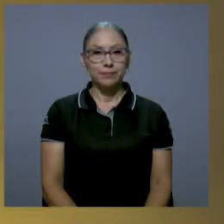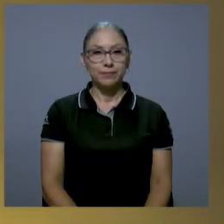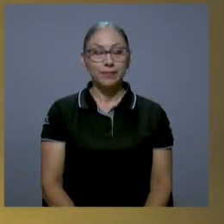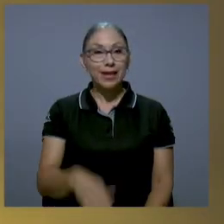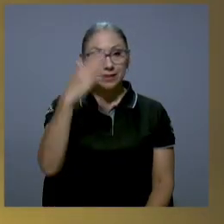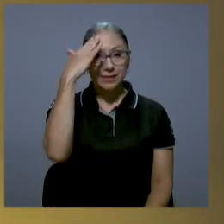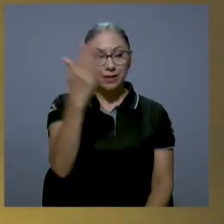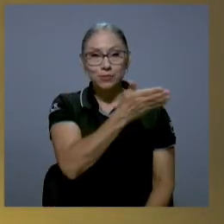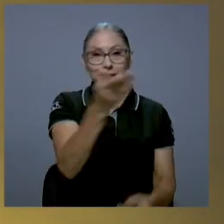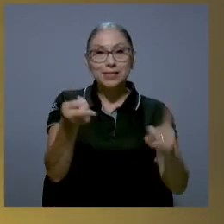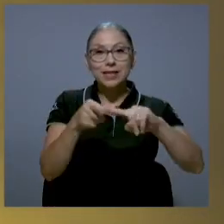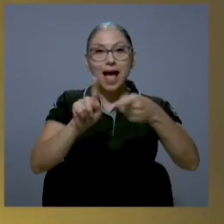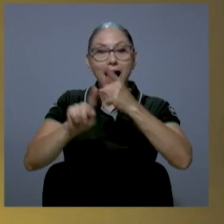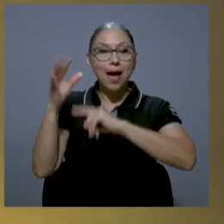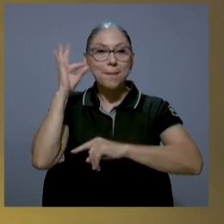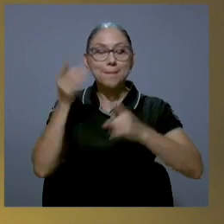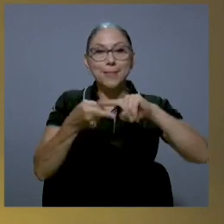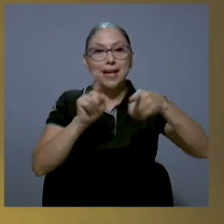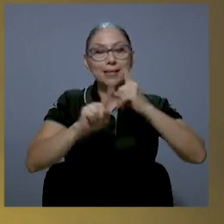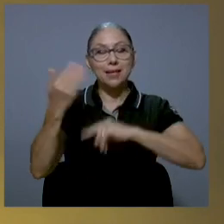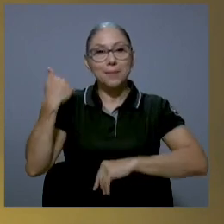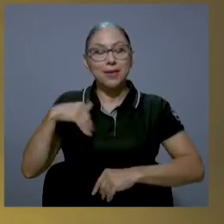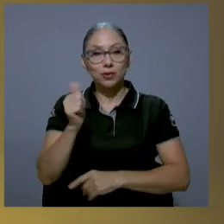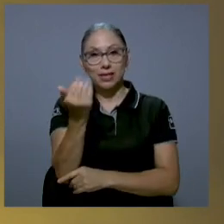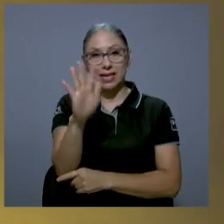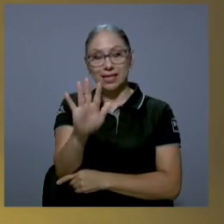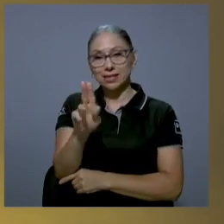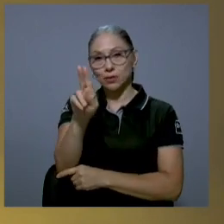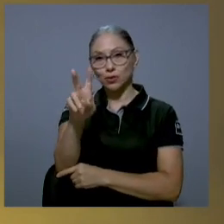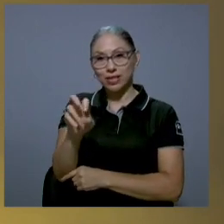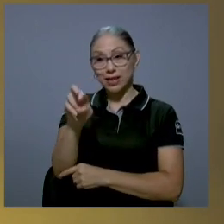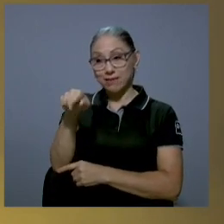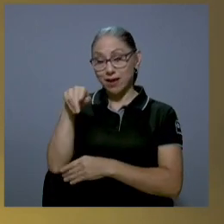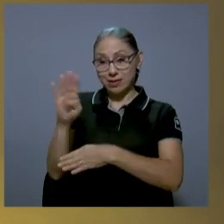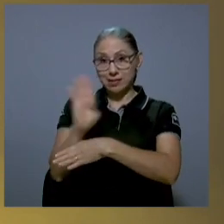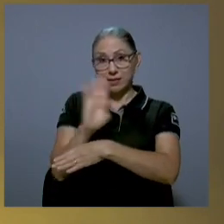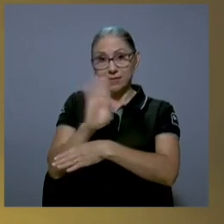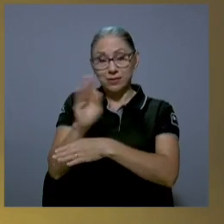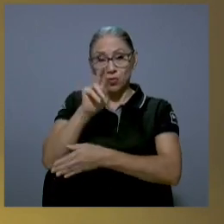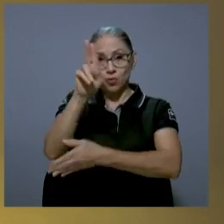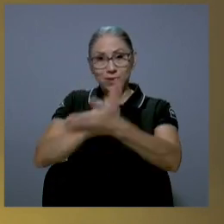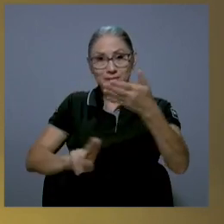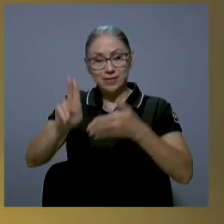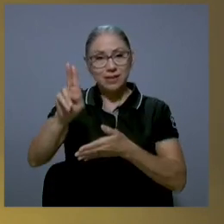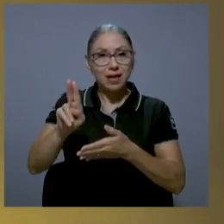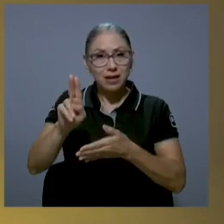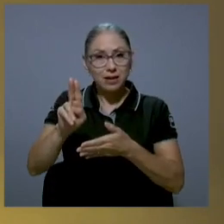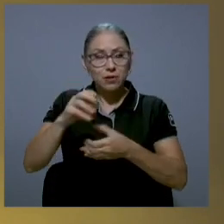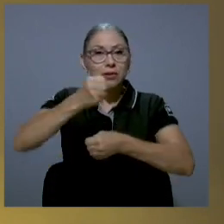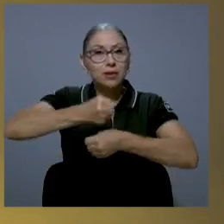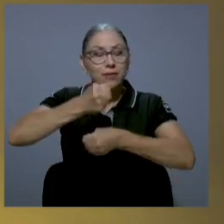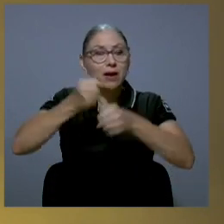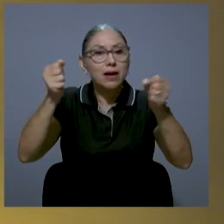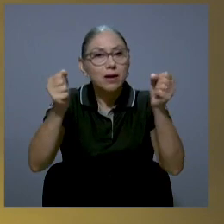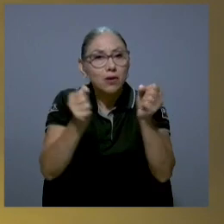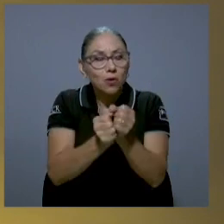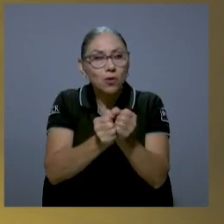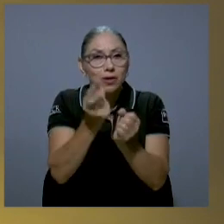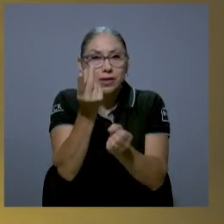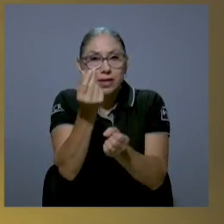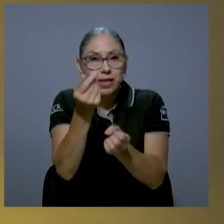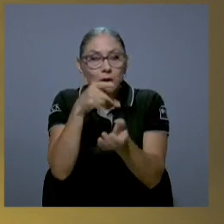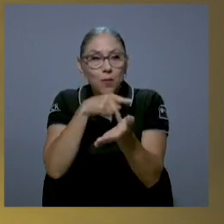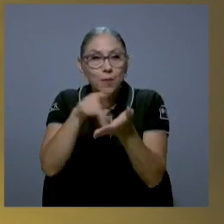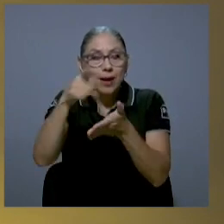Los saludamos, amigas y amigos de 15 UCR, este medio televisivo universitario que se paga con los impuestos